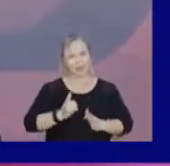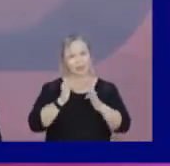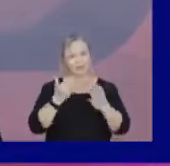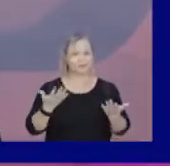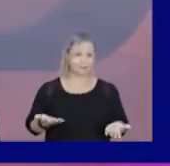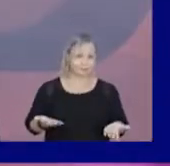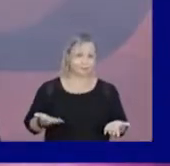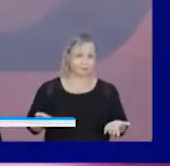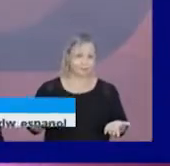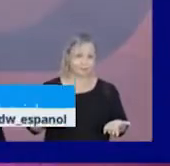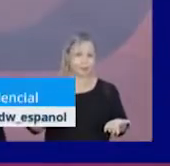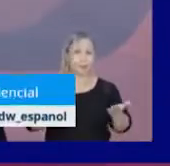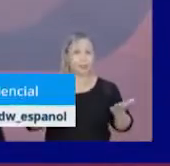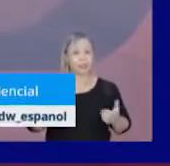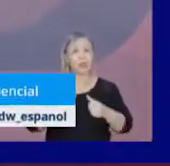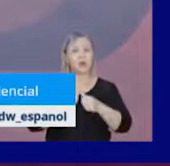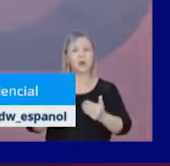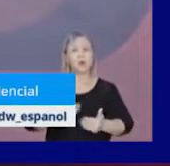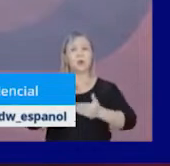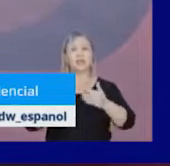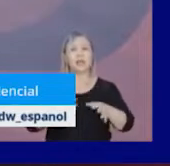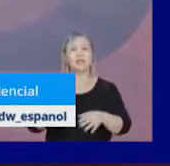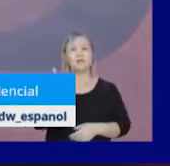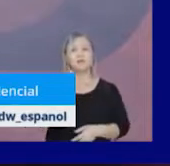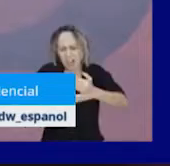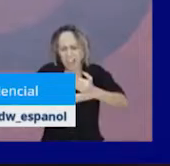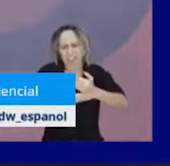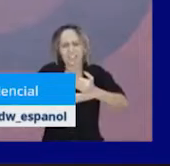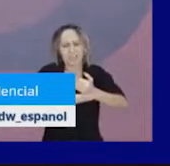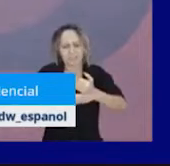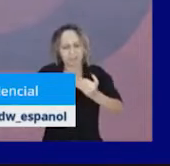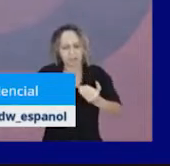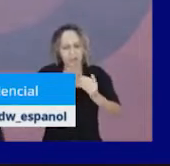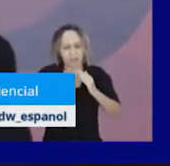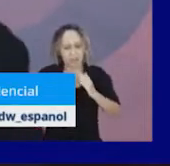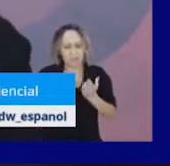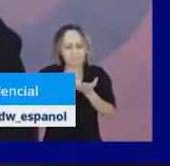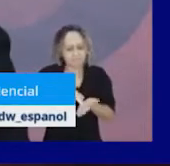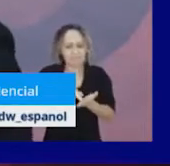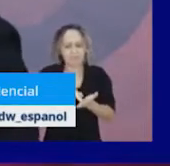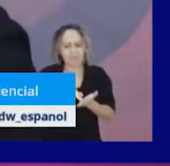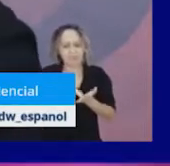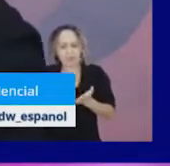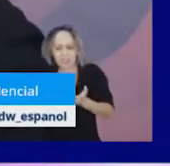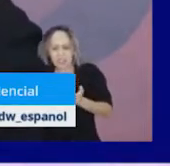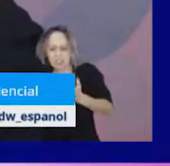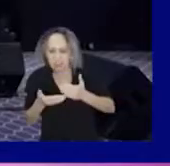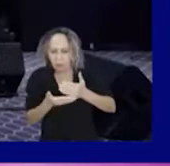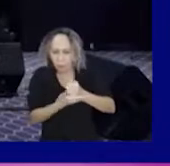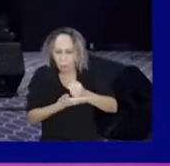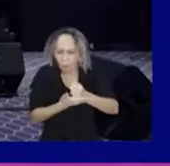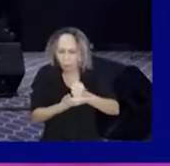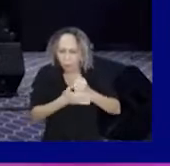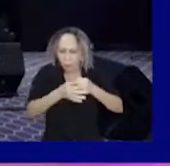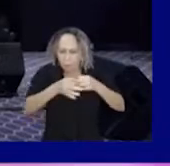muy bien lo que era Bolsonaro. A esas es más fácil que nosotros lleguemos para decir, mira, mira eso